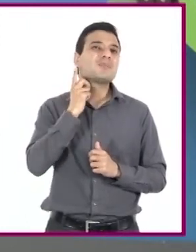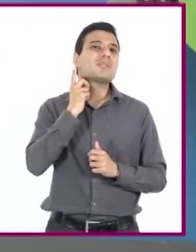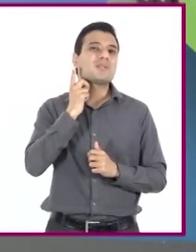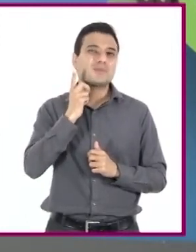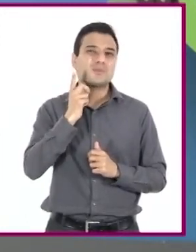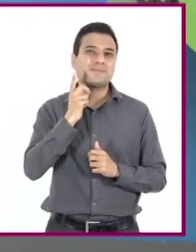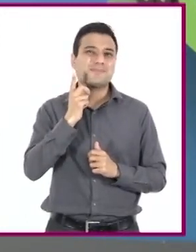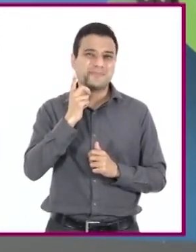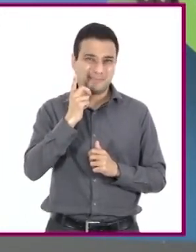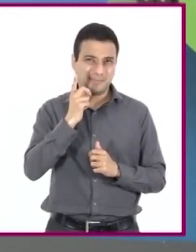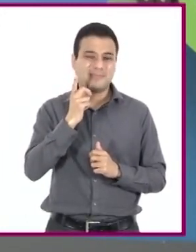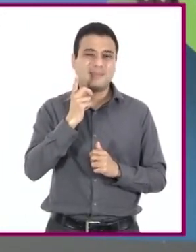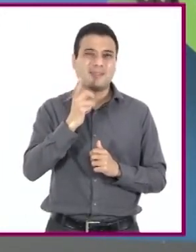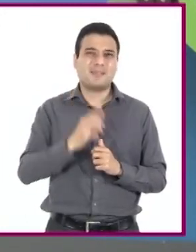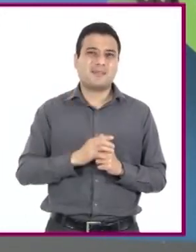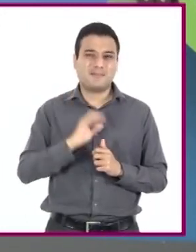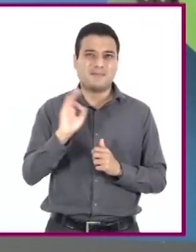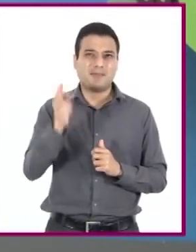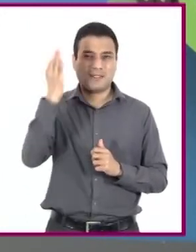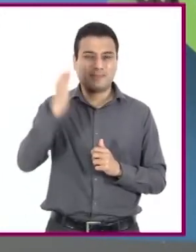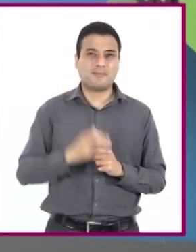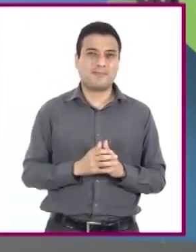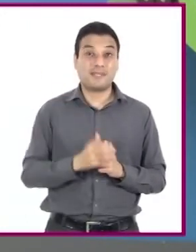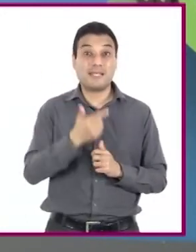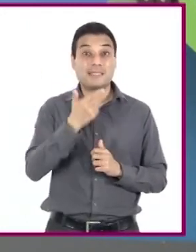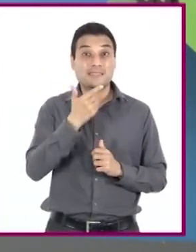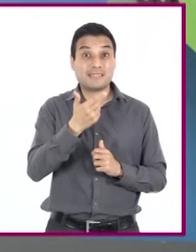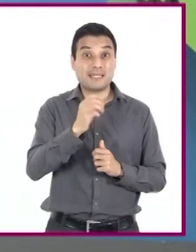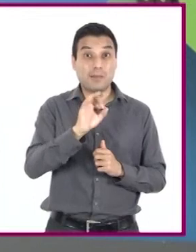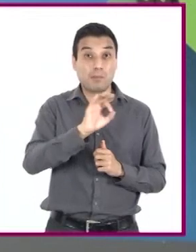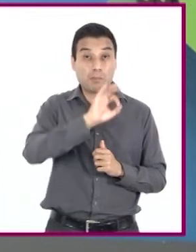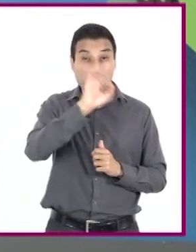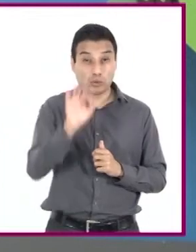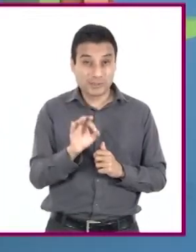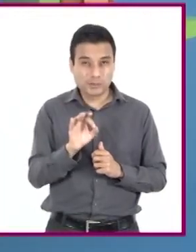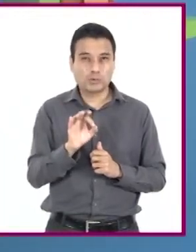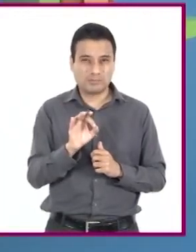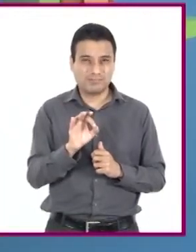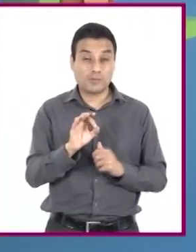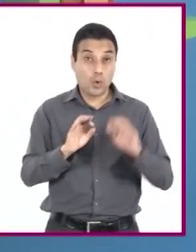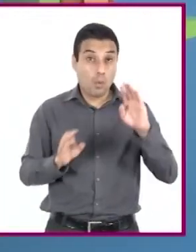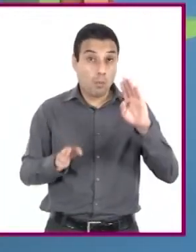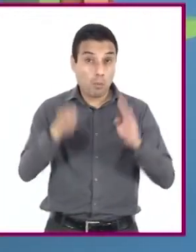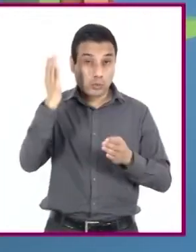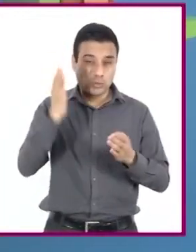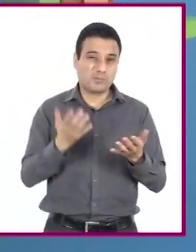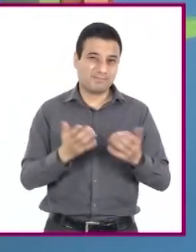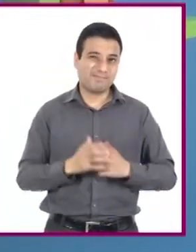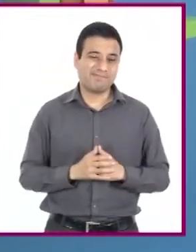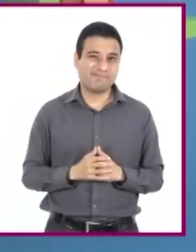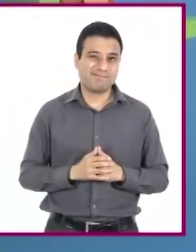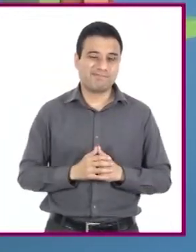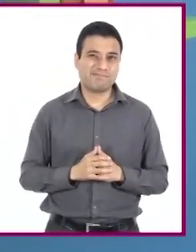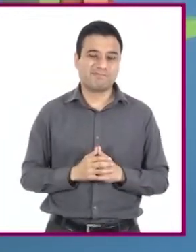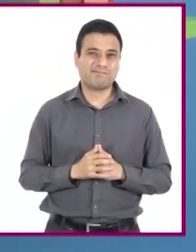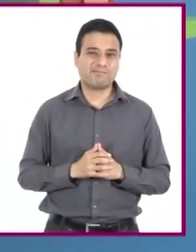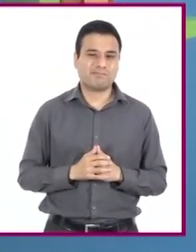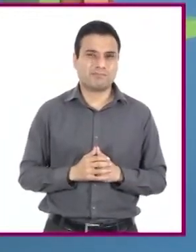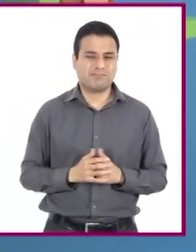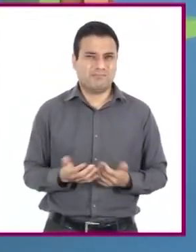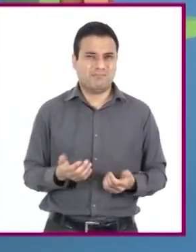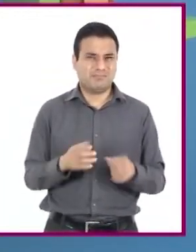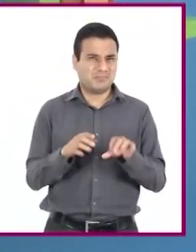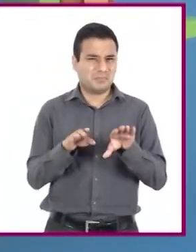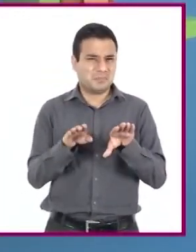representan menos del 7% de la dirigencia mundial. ¿Cuál es la manera